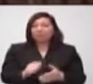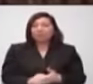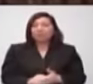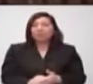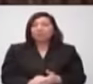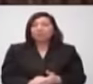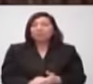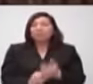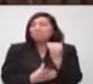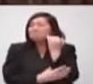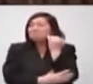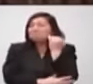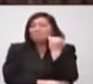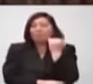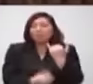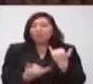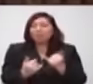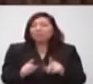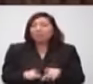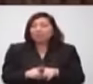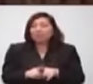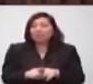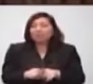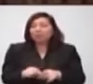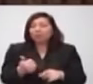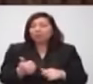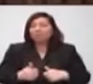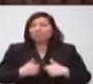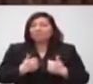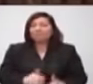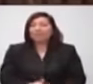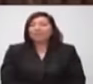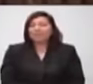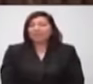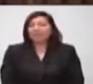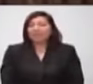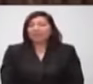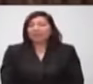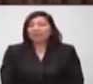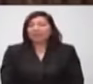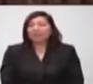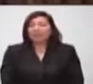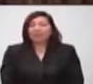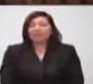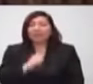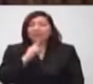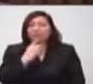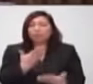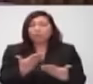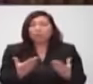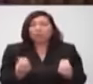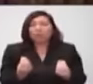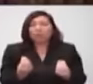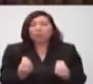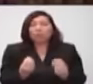muy escasos recursos que están viviendo en otras condiciones de vida. En consecuencia, lo que estamos ahí conciliando es el aspecto urbano con